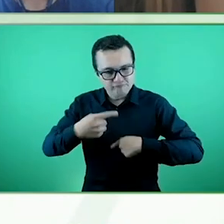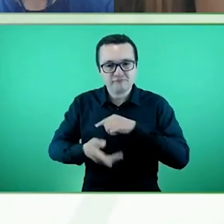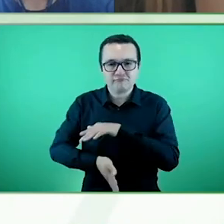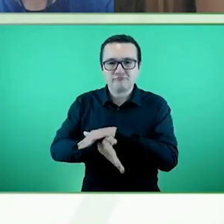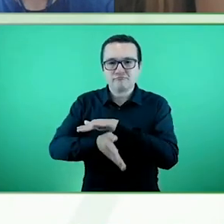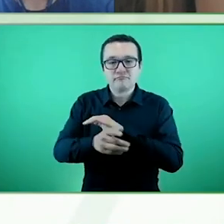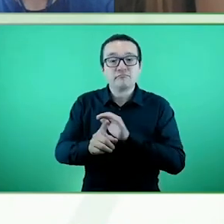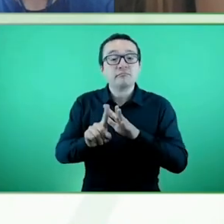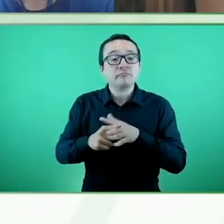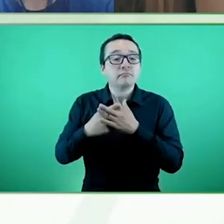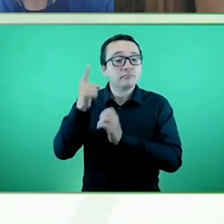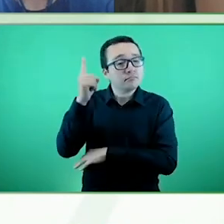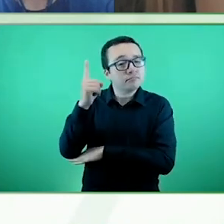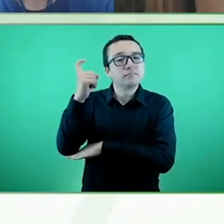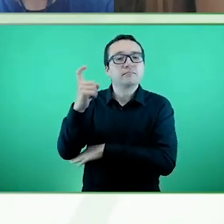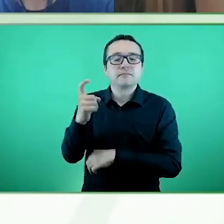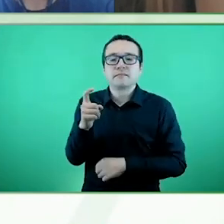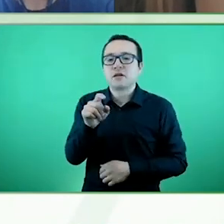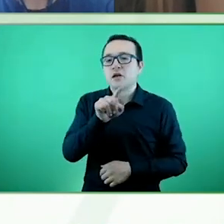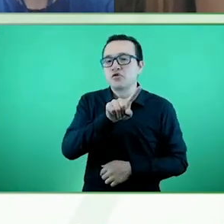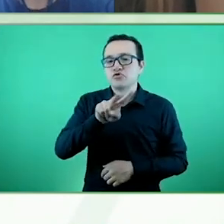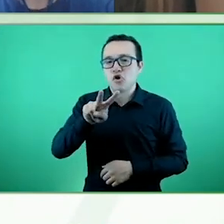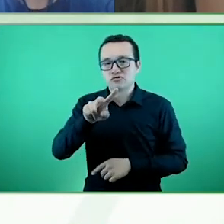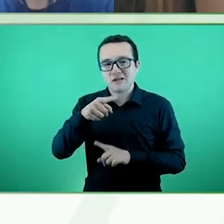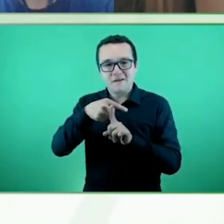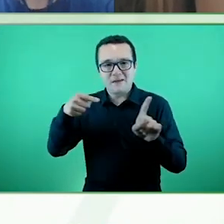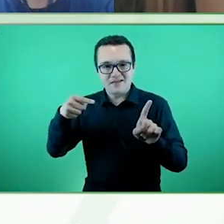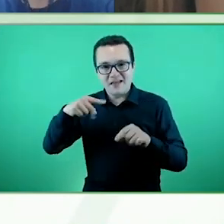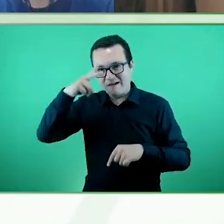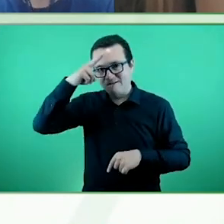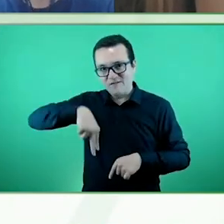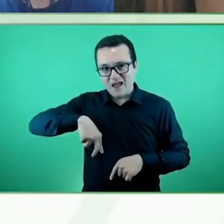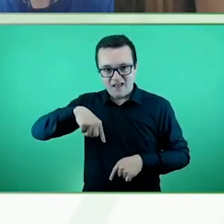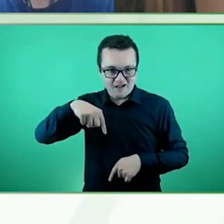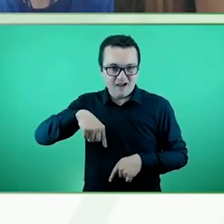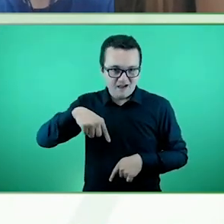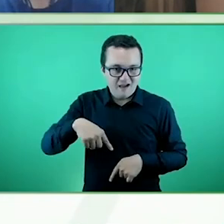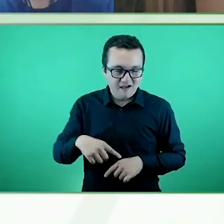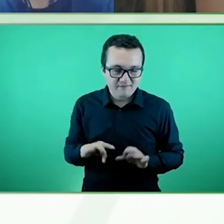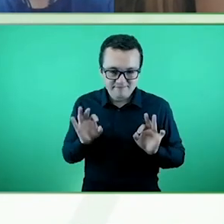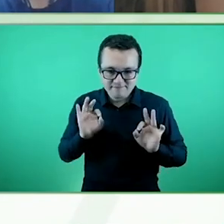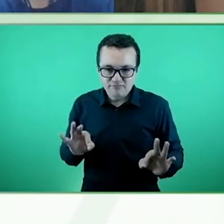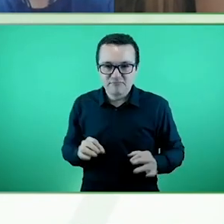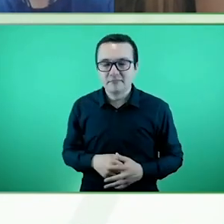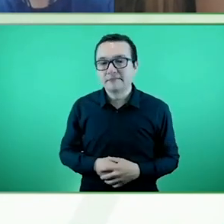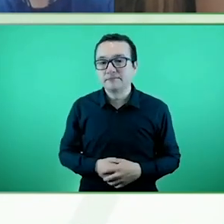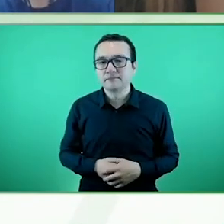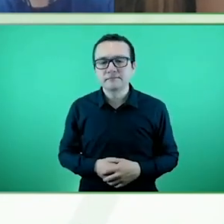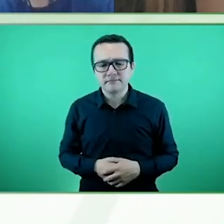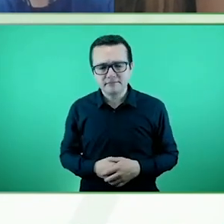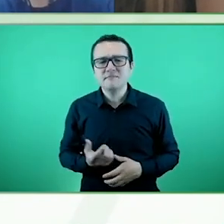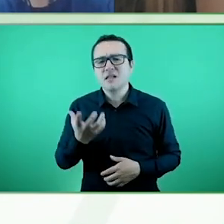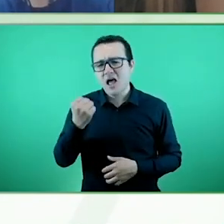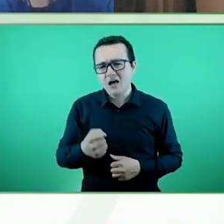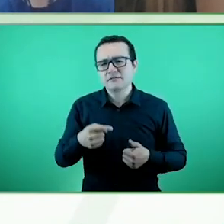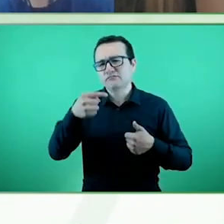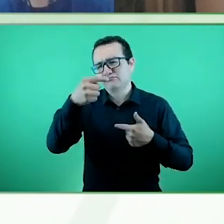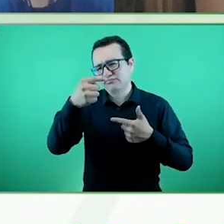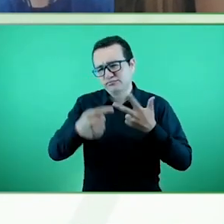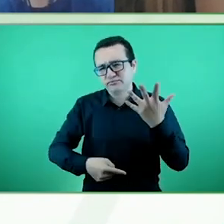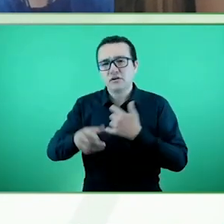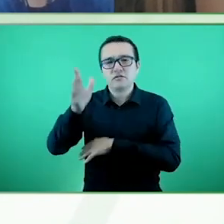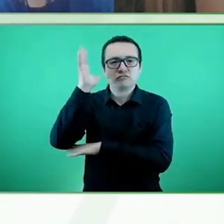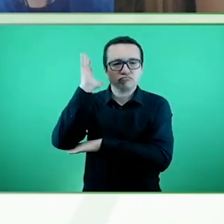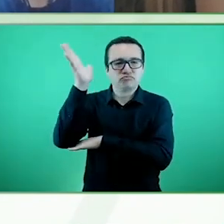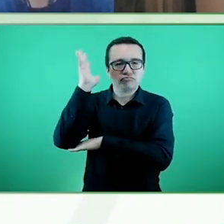de la hora local de aquí de Viena. Y tenemos un montón de iniciativas muy interesantes que se van a dar a